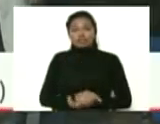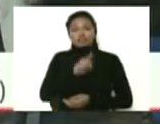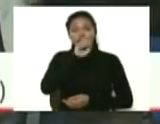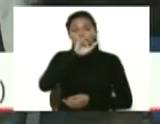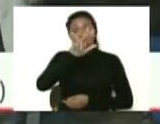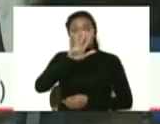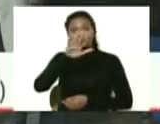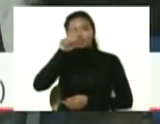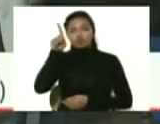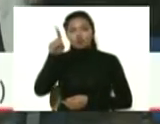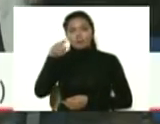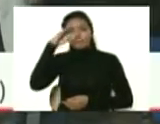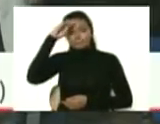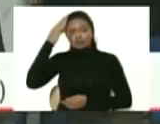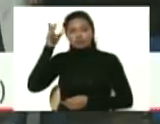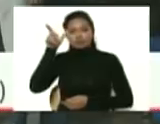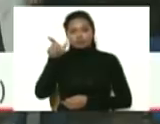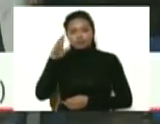262.151 milicianos,